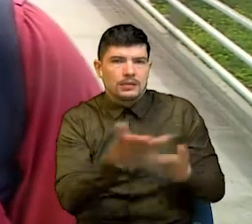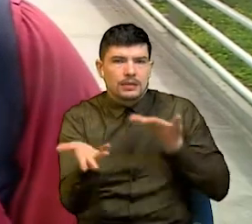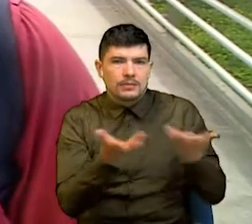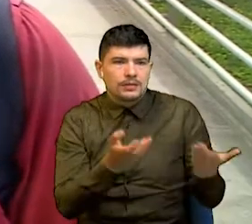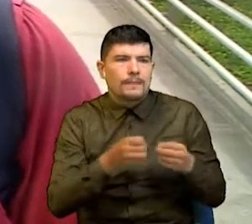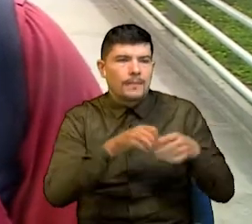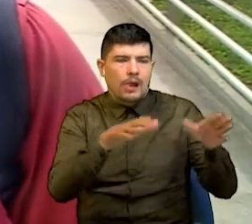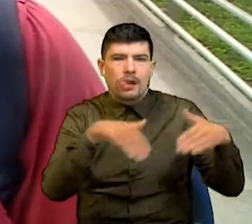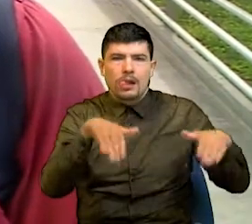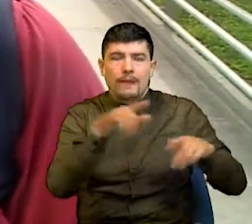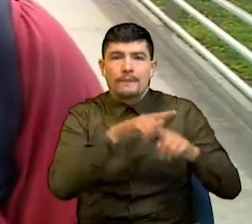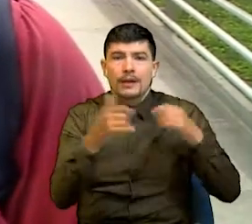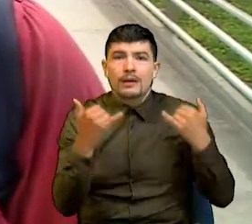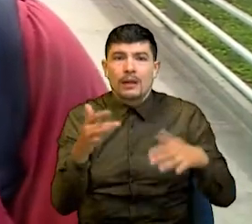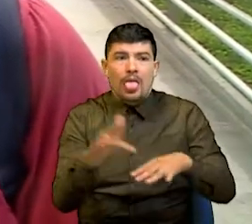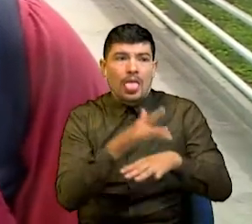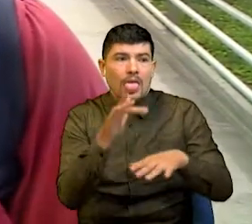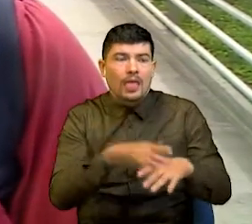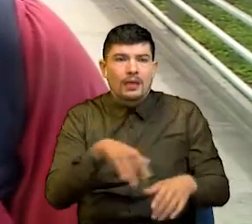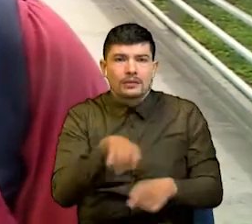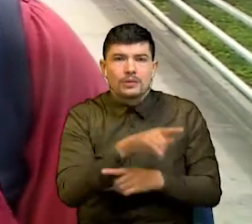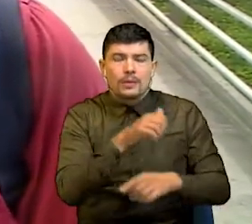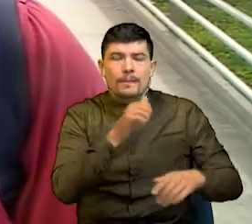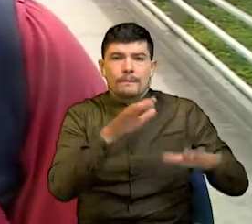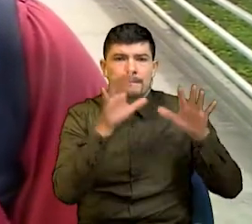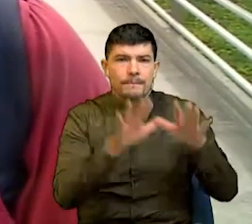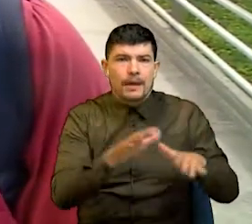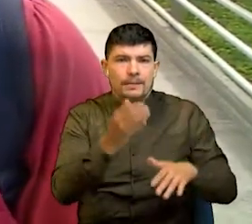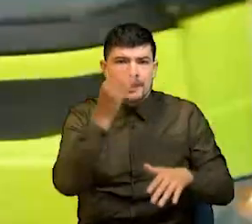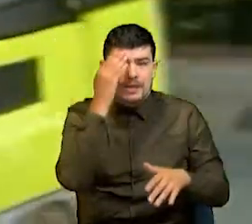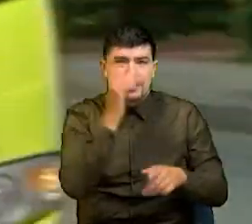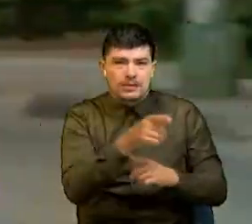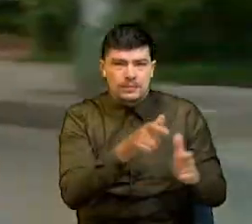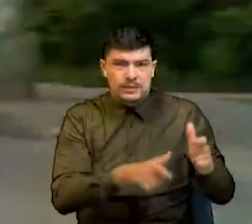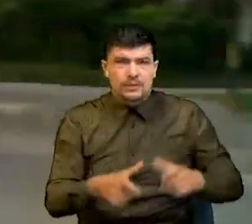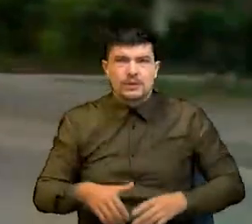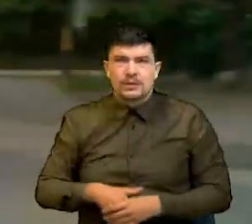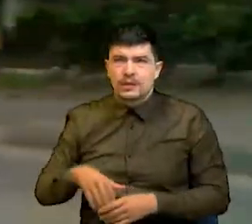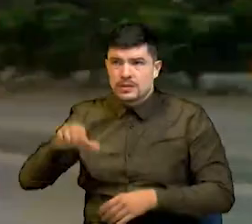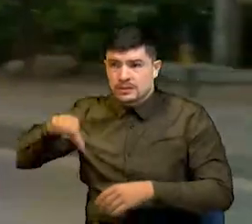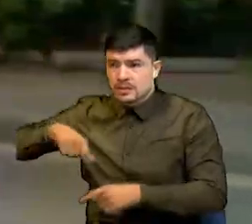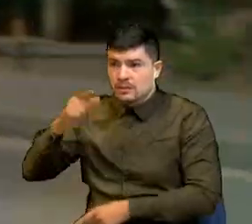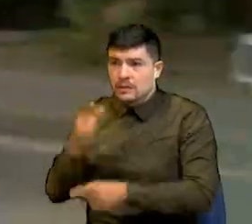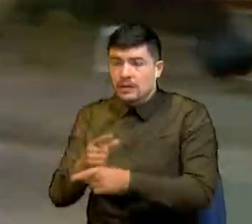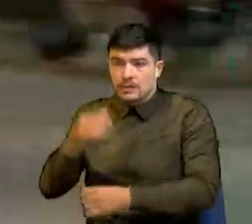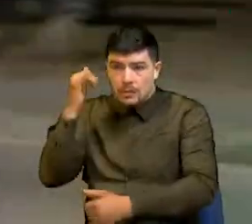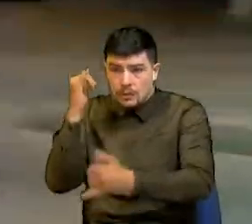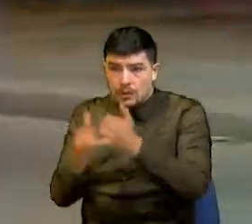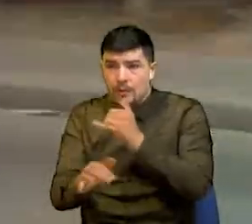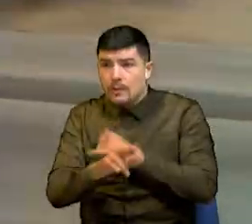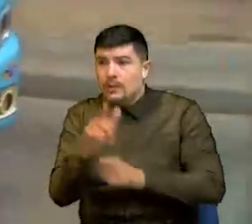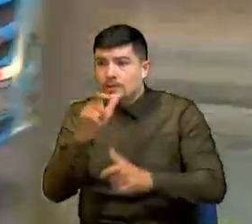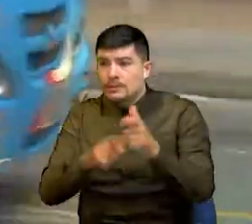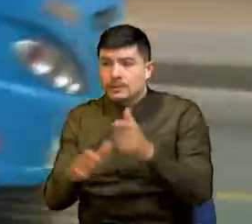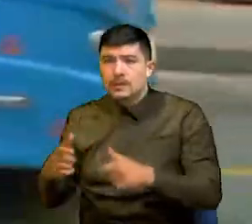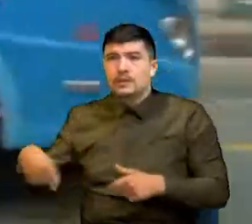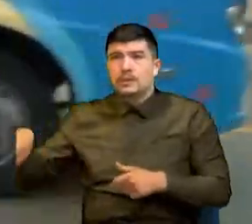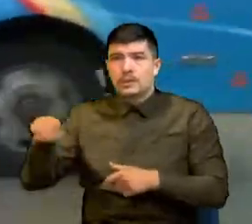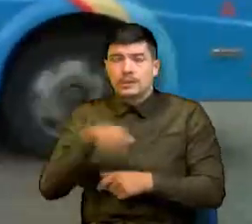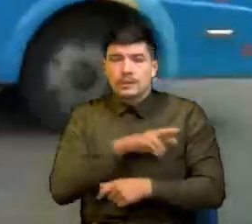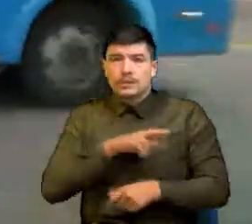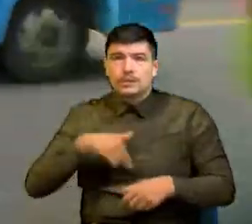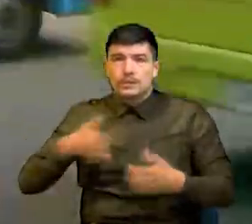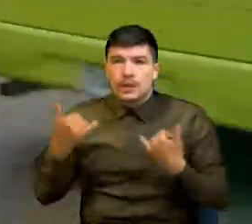y esto lo que hace es incentivar la piratería por parte de los usuarios por último para otros usuarios vamos